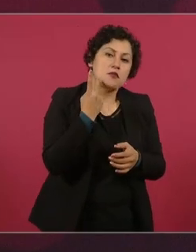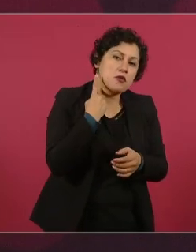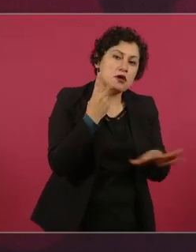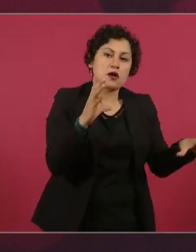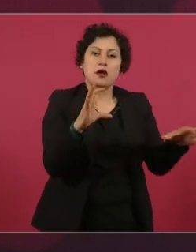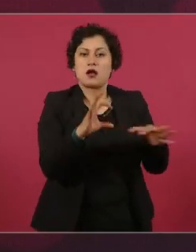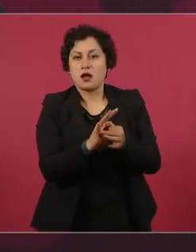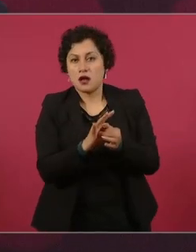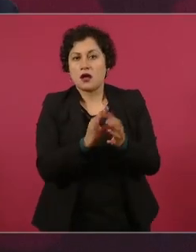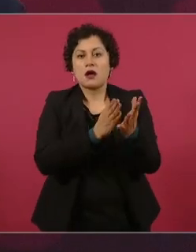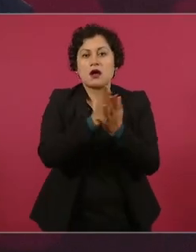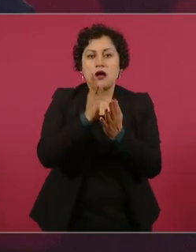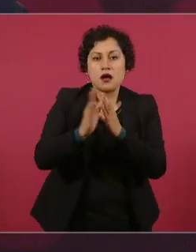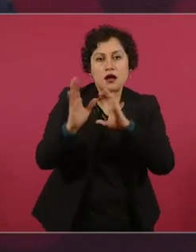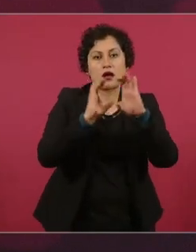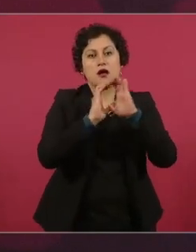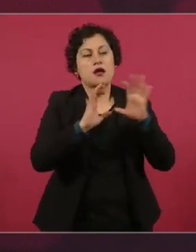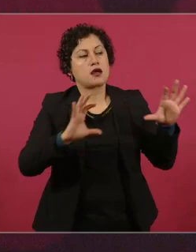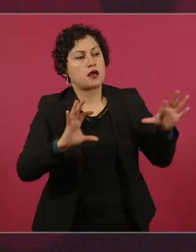No,